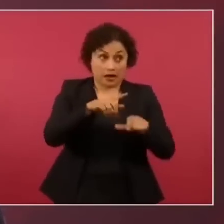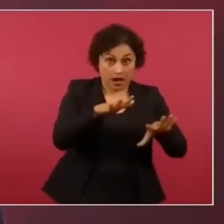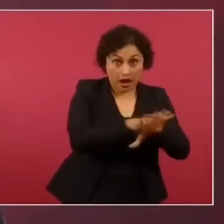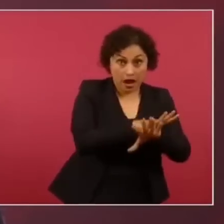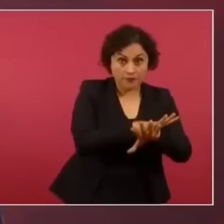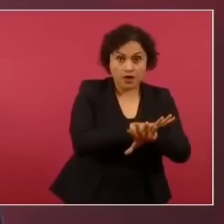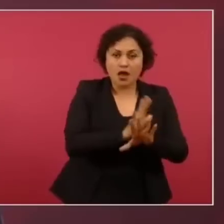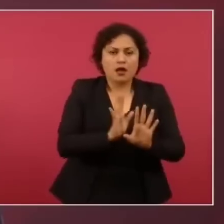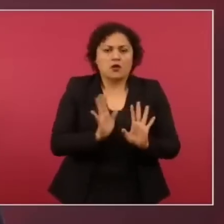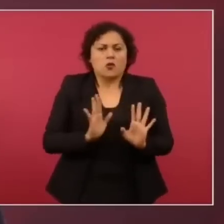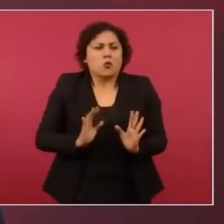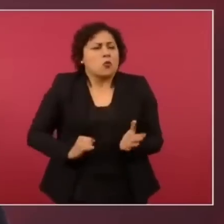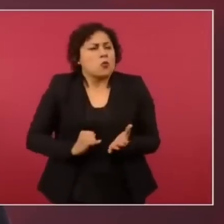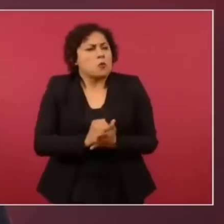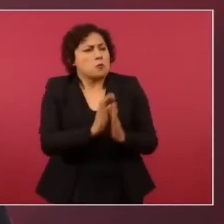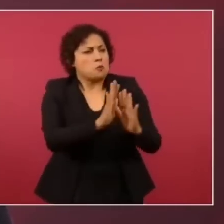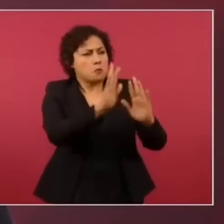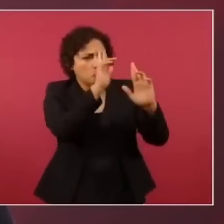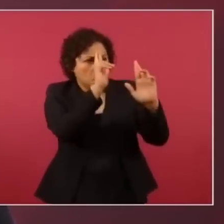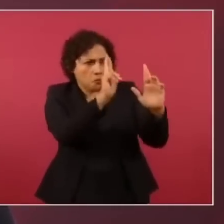para no tocar su sueldo.